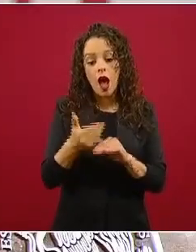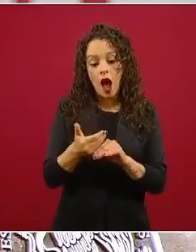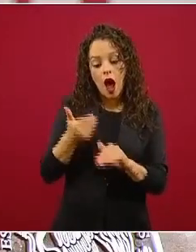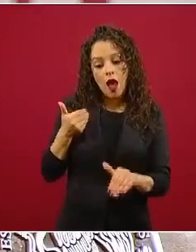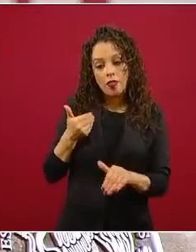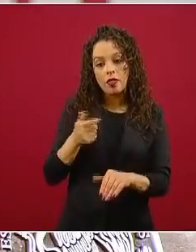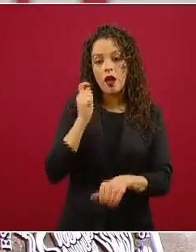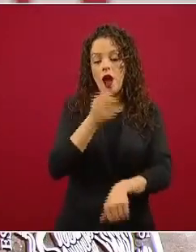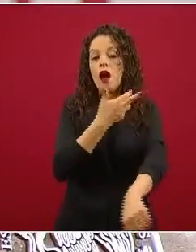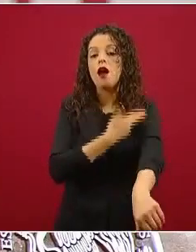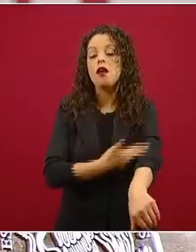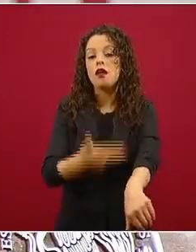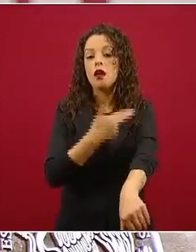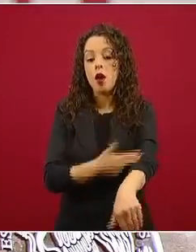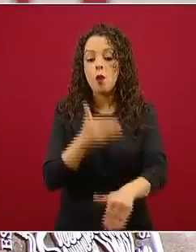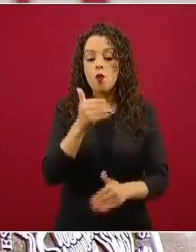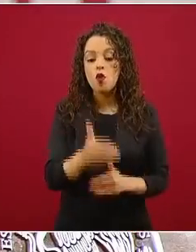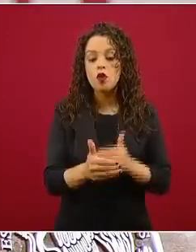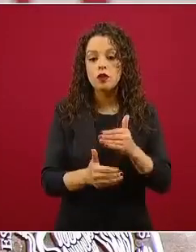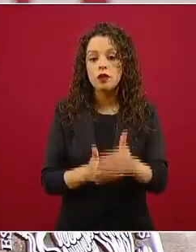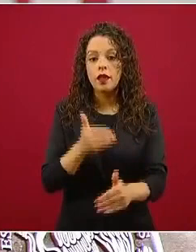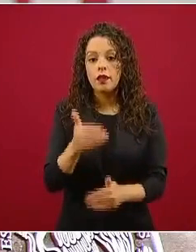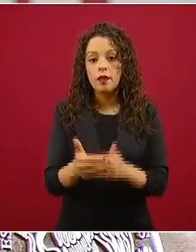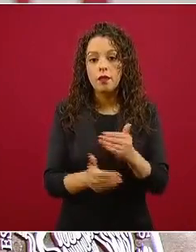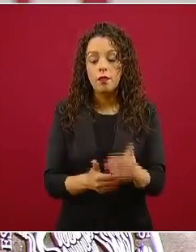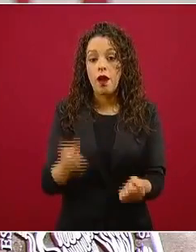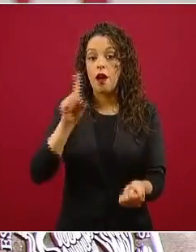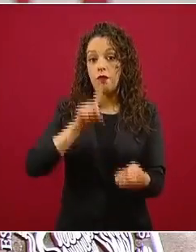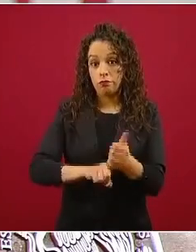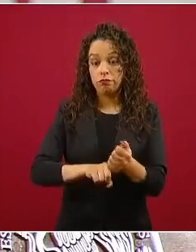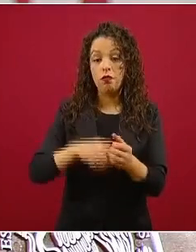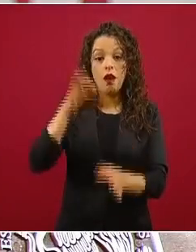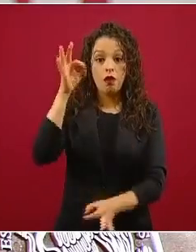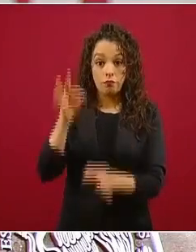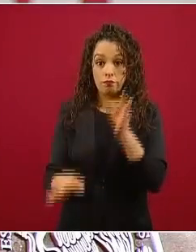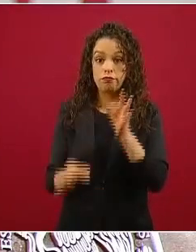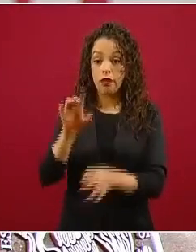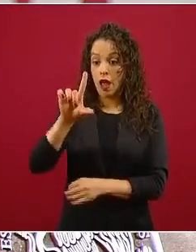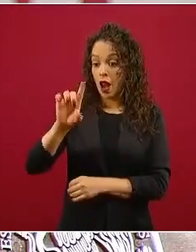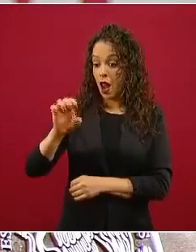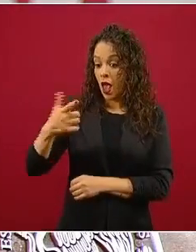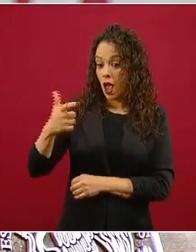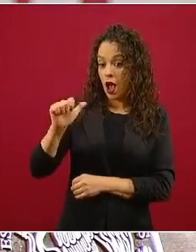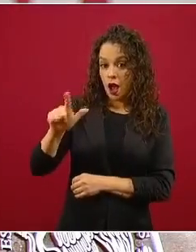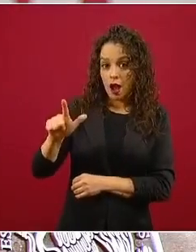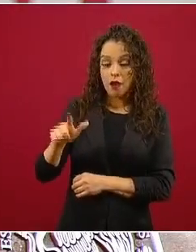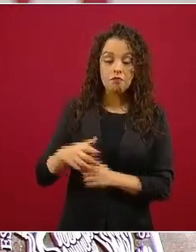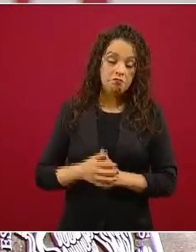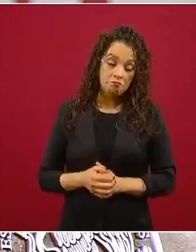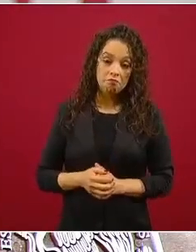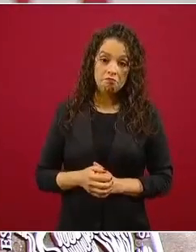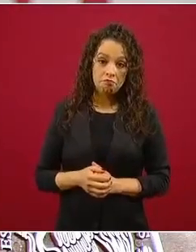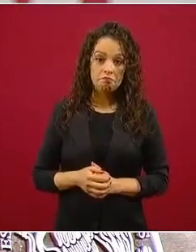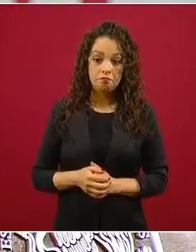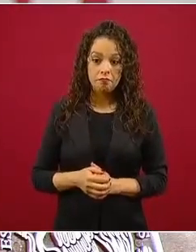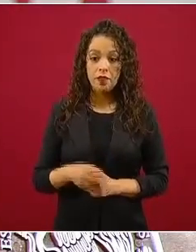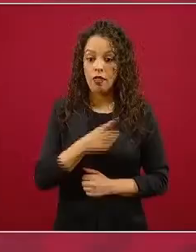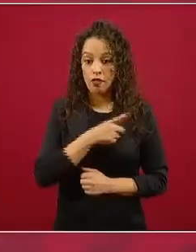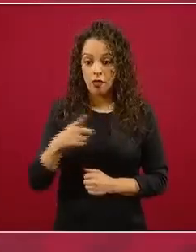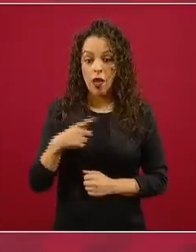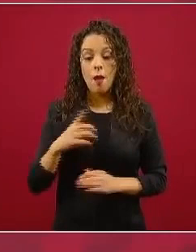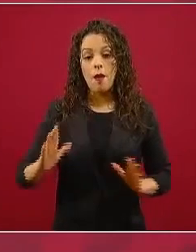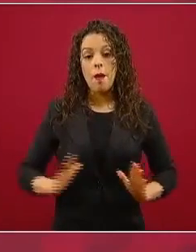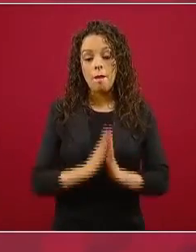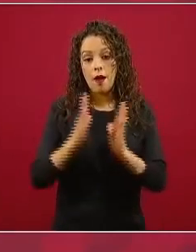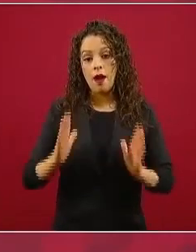de tipo legal, con los famosos paneles donde participen los